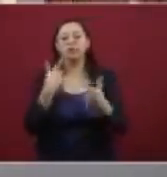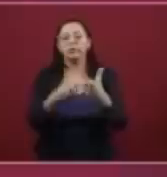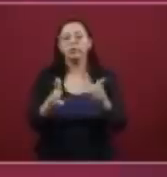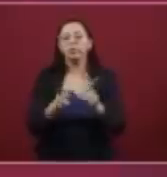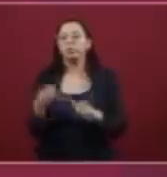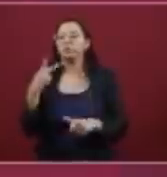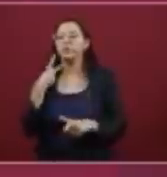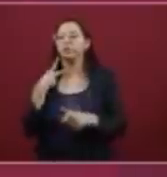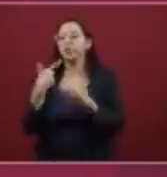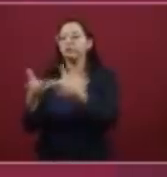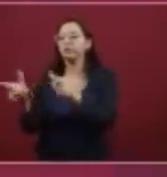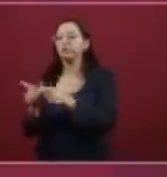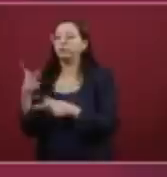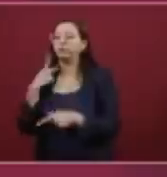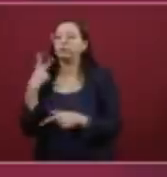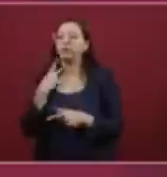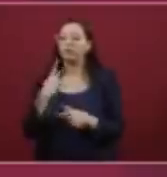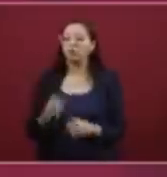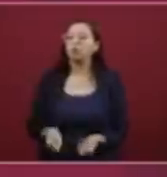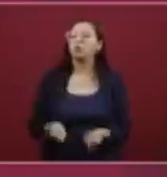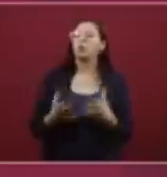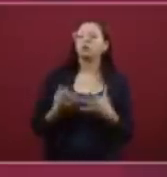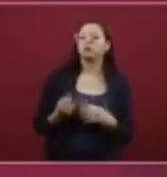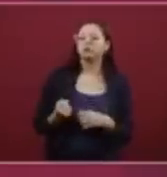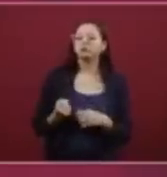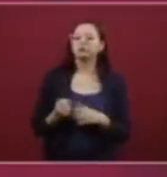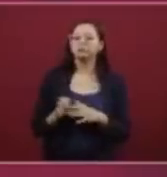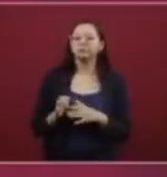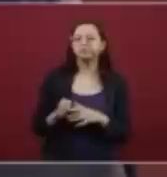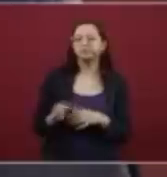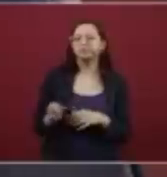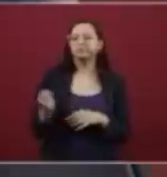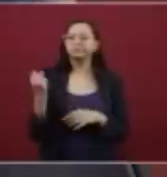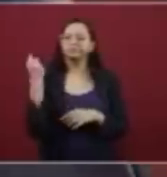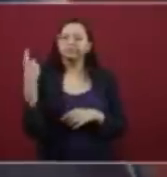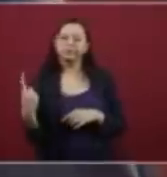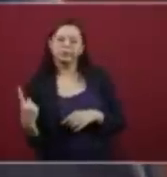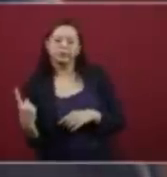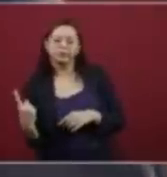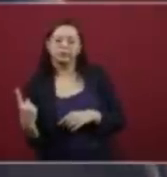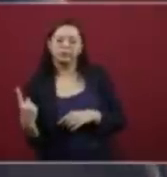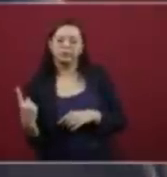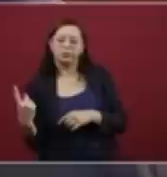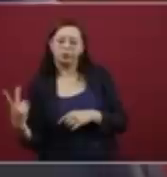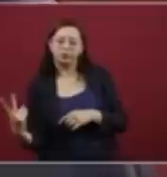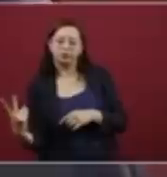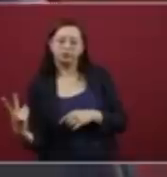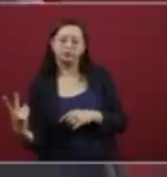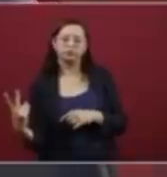A ver, para un partido X, 2.